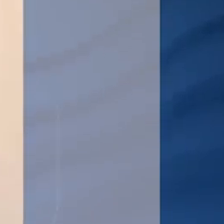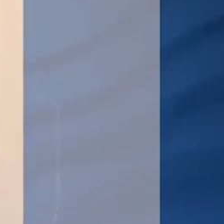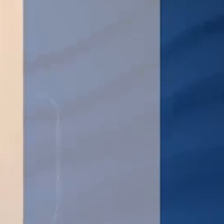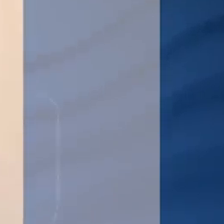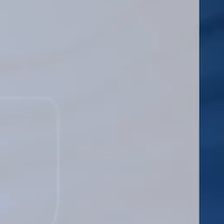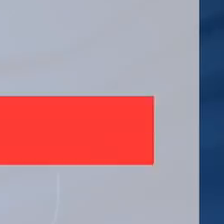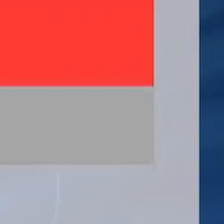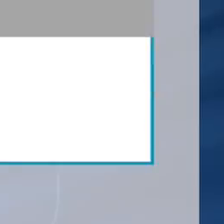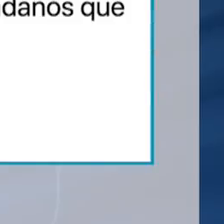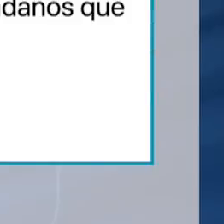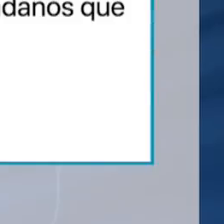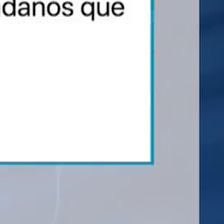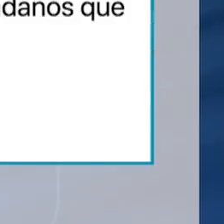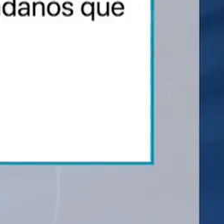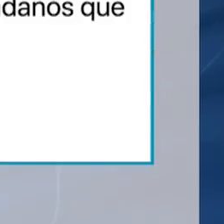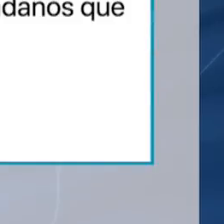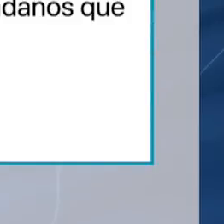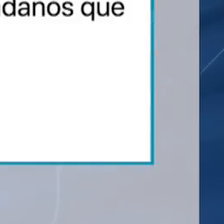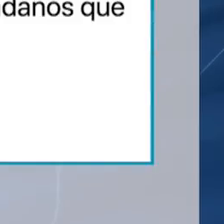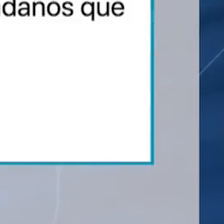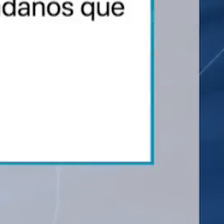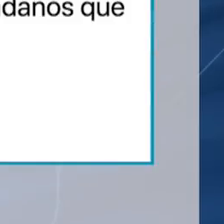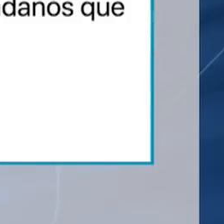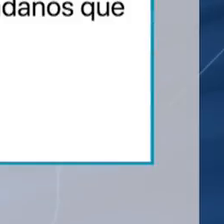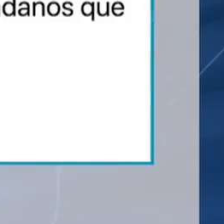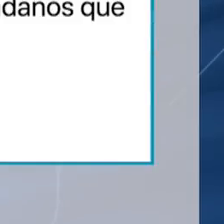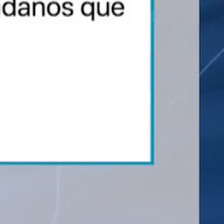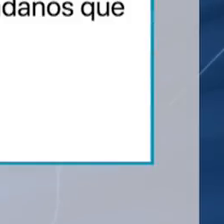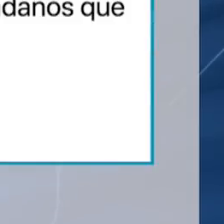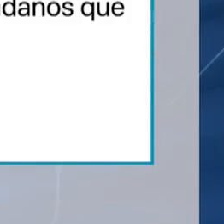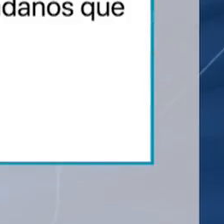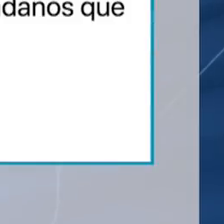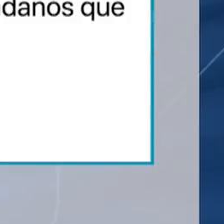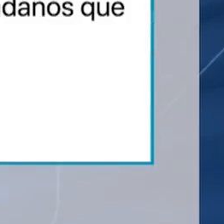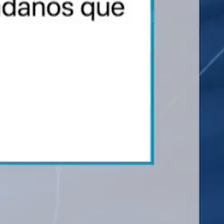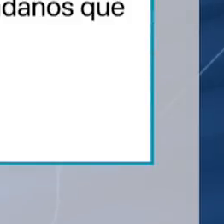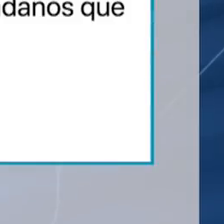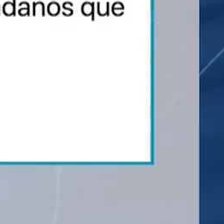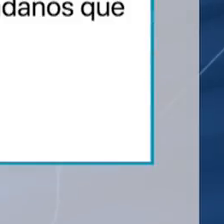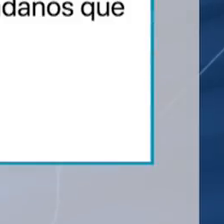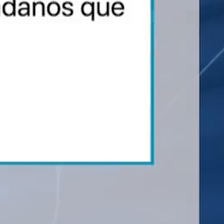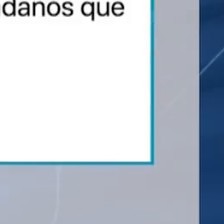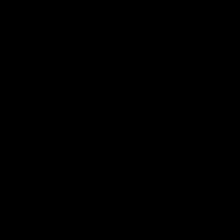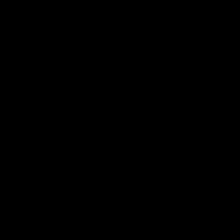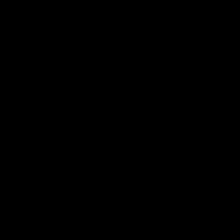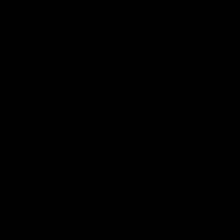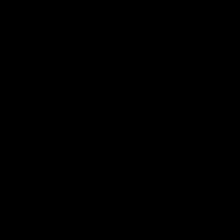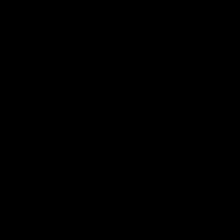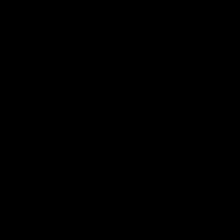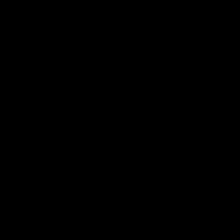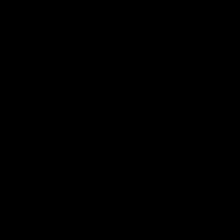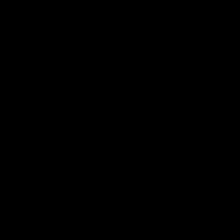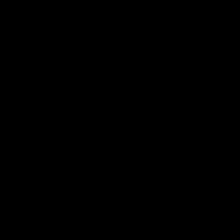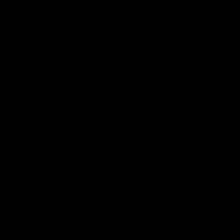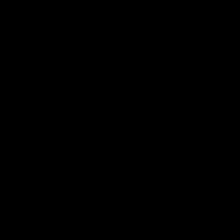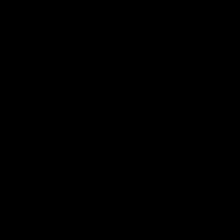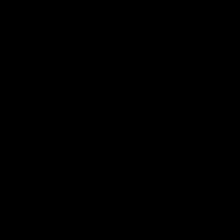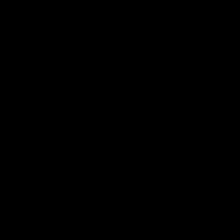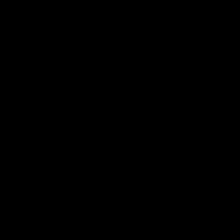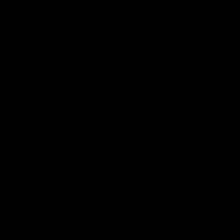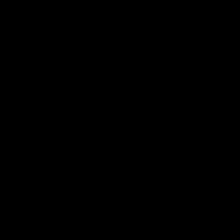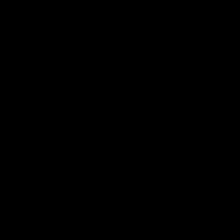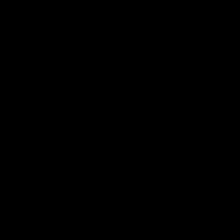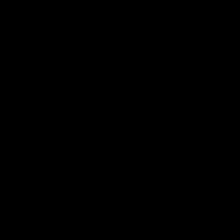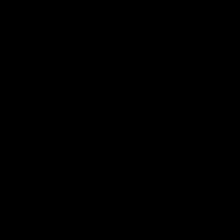filtró el video, donde se observa a Ángel Galvis, el asesor del interno del despacho del alcalde de Bucaramanga, un